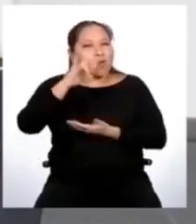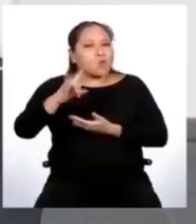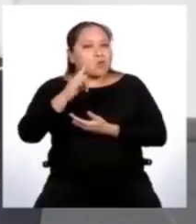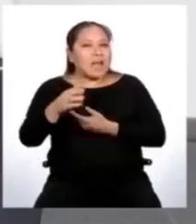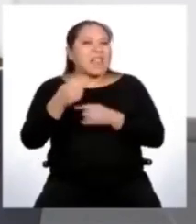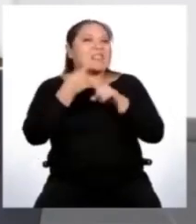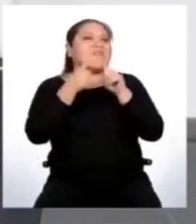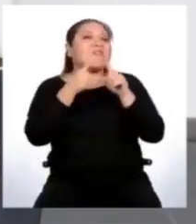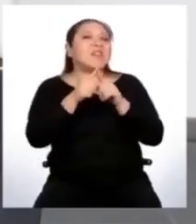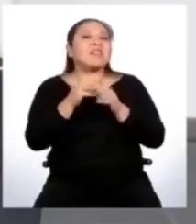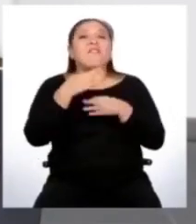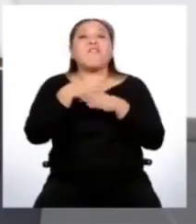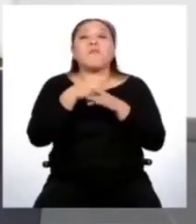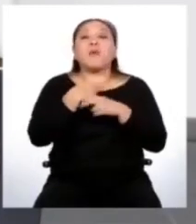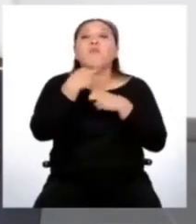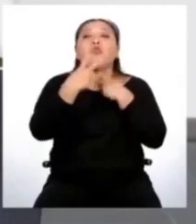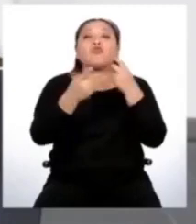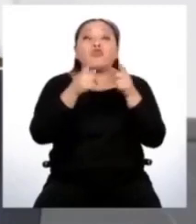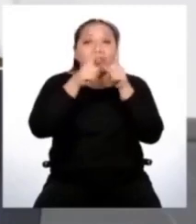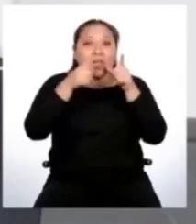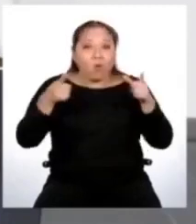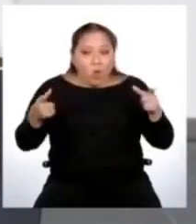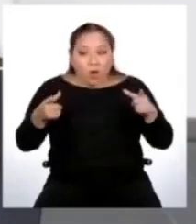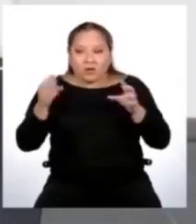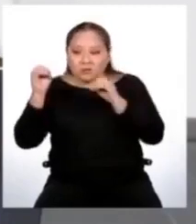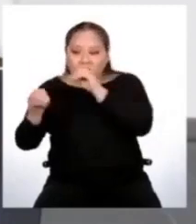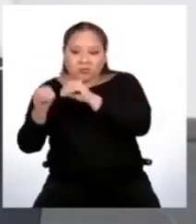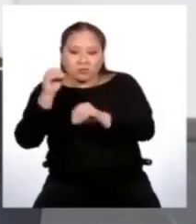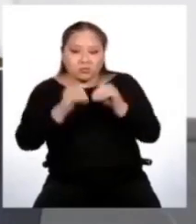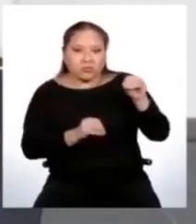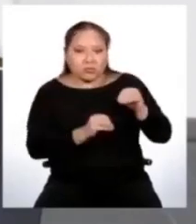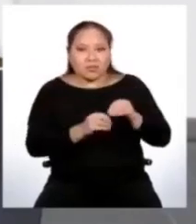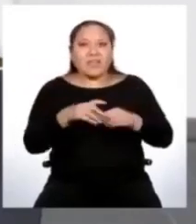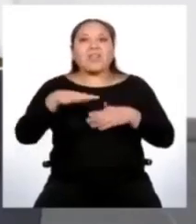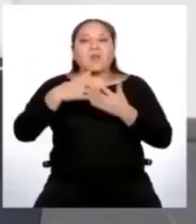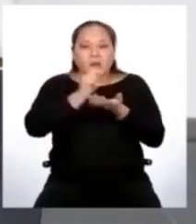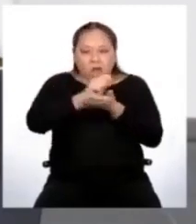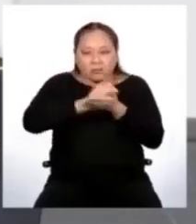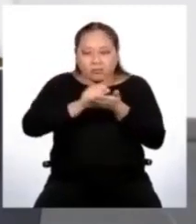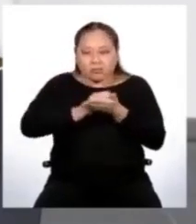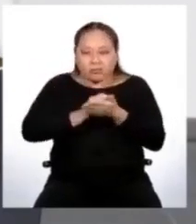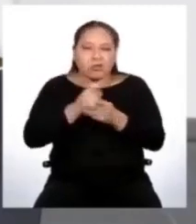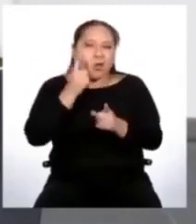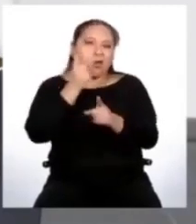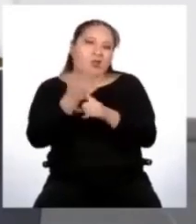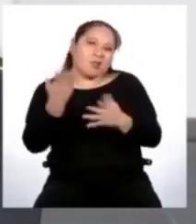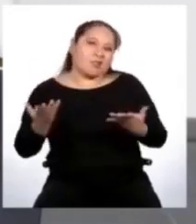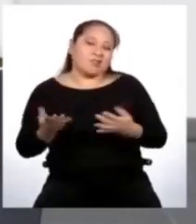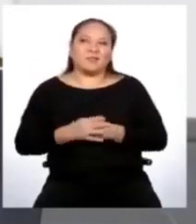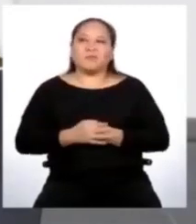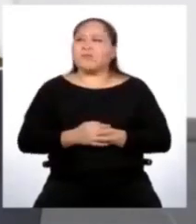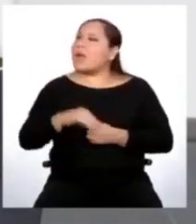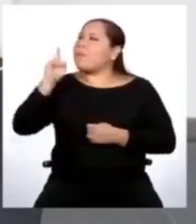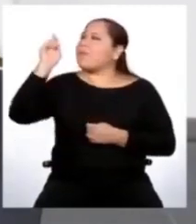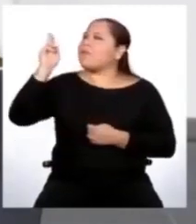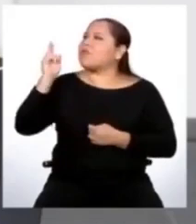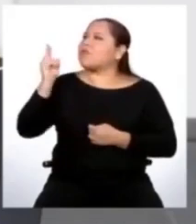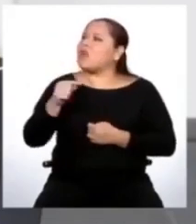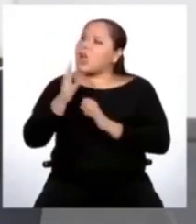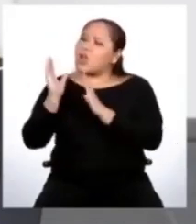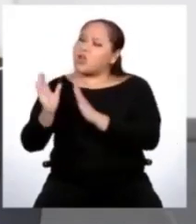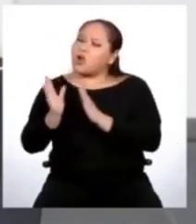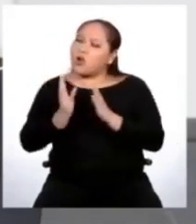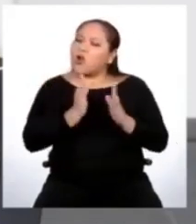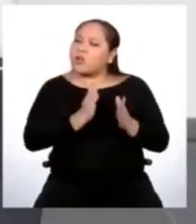lenguaje para aprender y así mediar sus interacciones sociales de forma eficaz. Profesor, ¿qué hay sobre el orden de